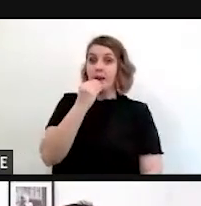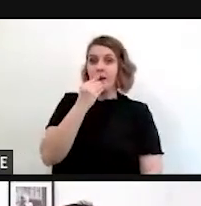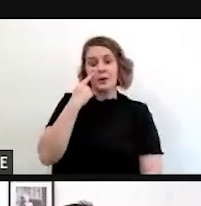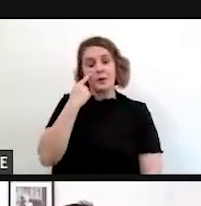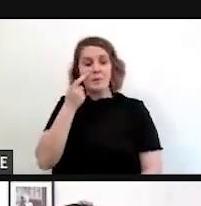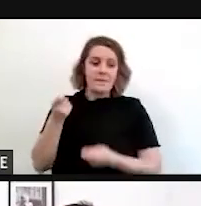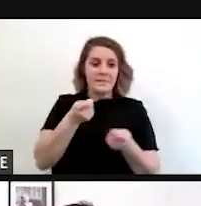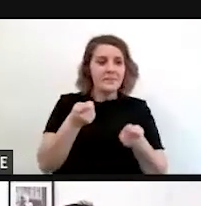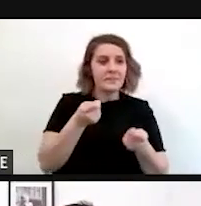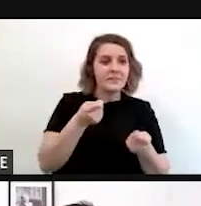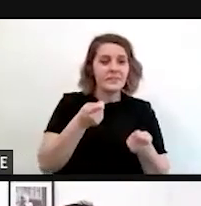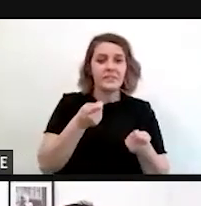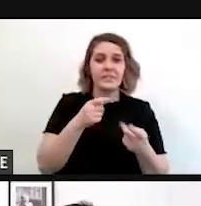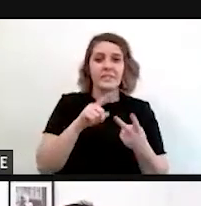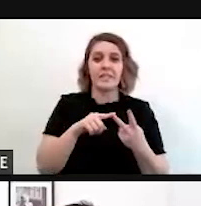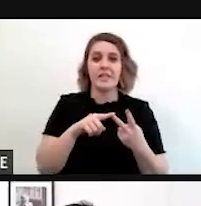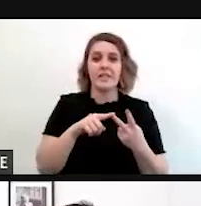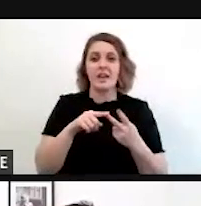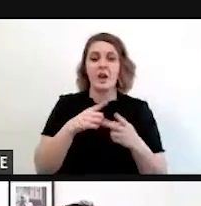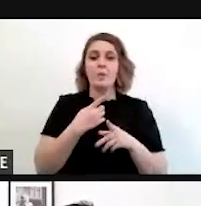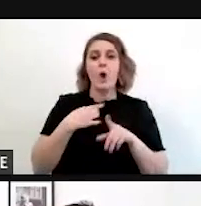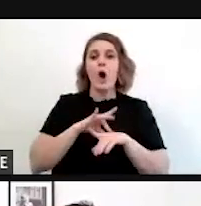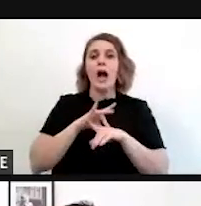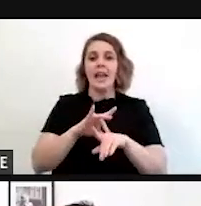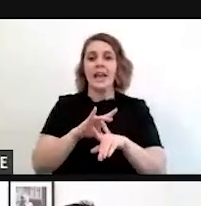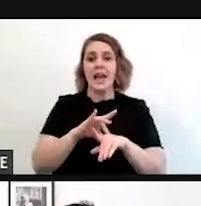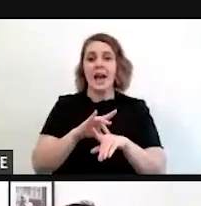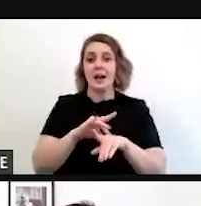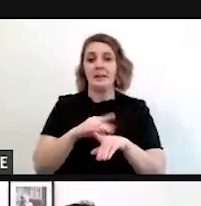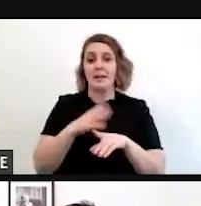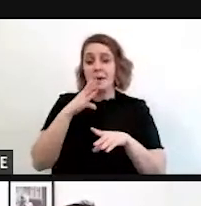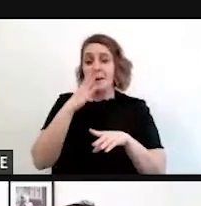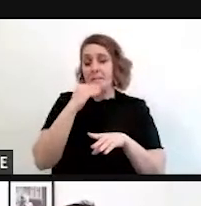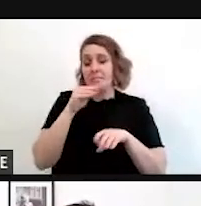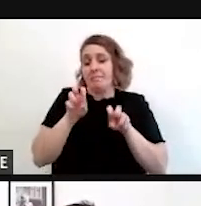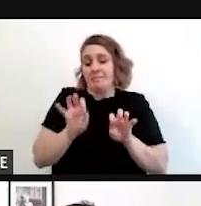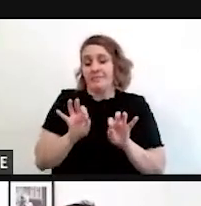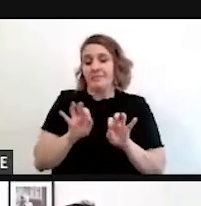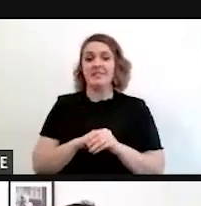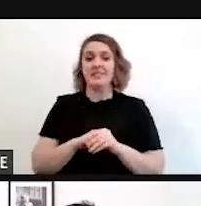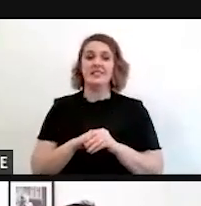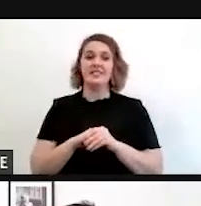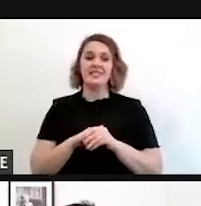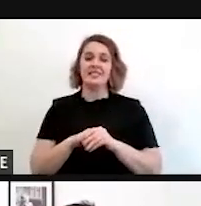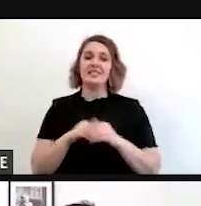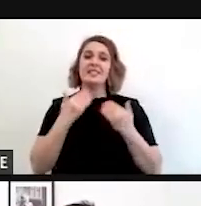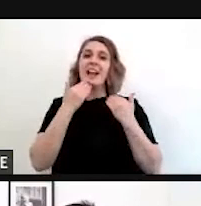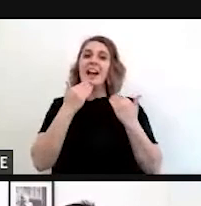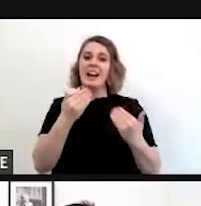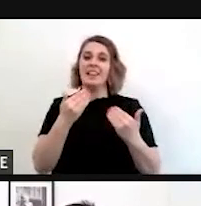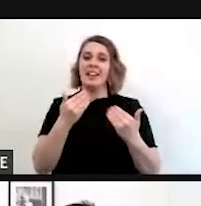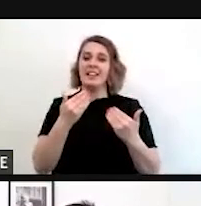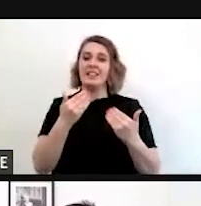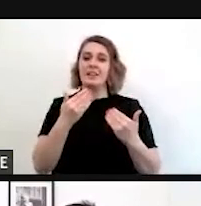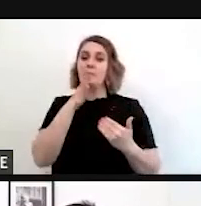de rumbos, una brújula con 4 patas. Y a mí me queda pues dar las gracias por acompañarnos esta